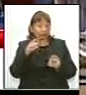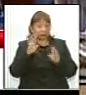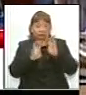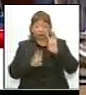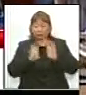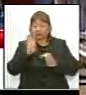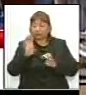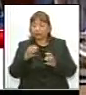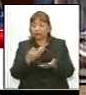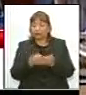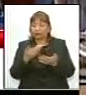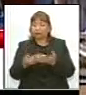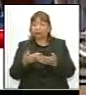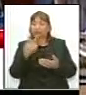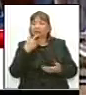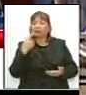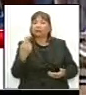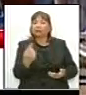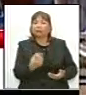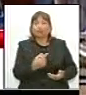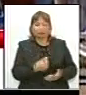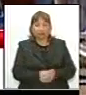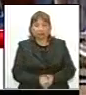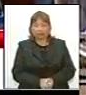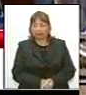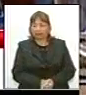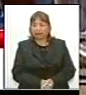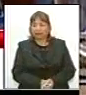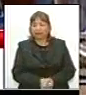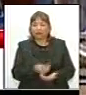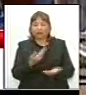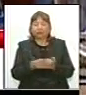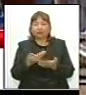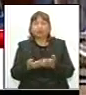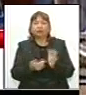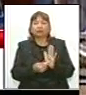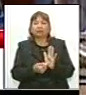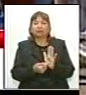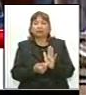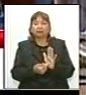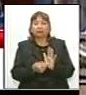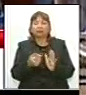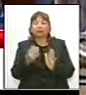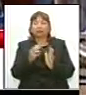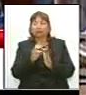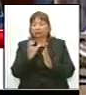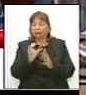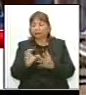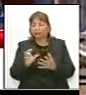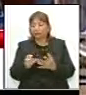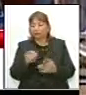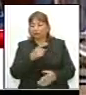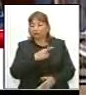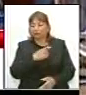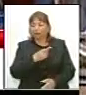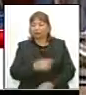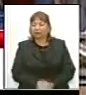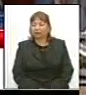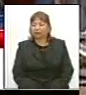evaluación. ¿O cómo ellos van a poder sustentar cuál es ese criterio de conciencia? Gracias,